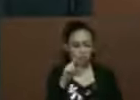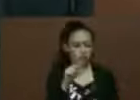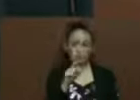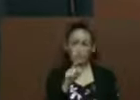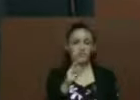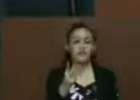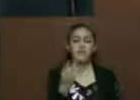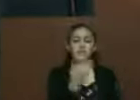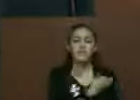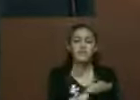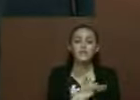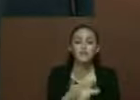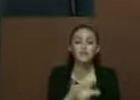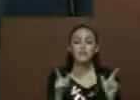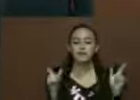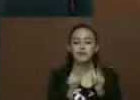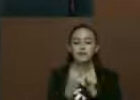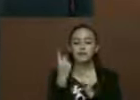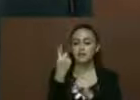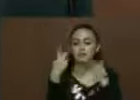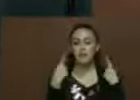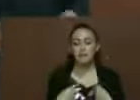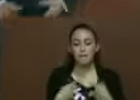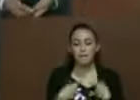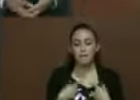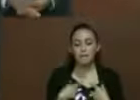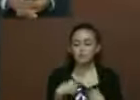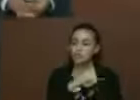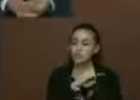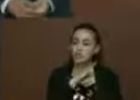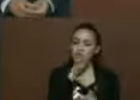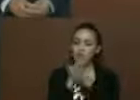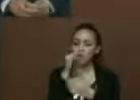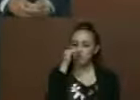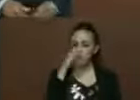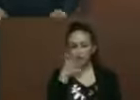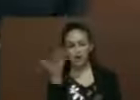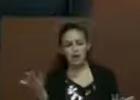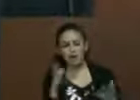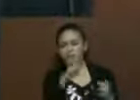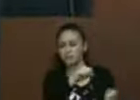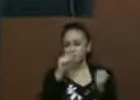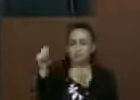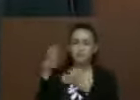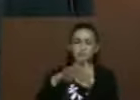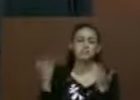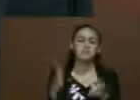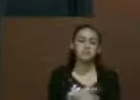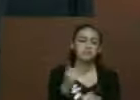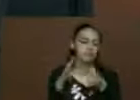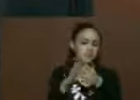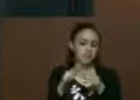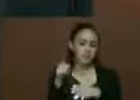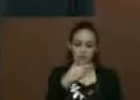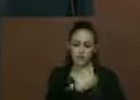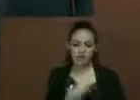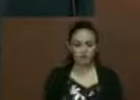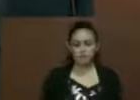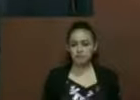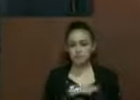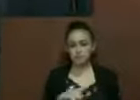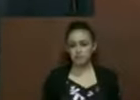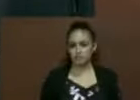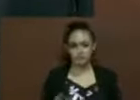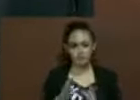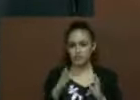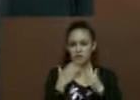Fueron los familiares de este cuate que fueron a reclamar por su detención, punto. Y el presidente no está retenido, y